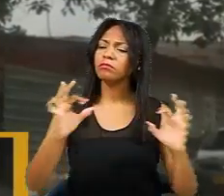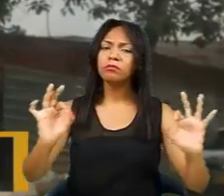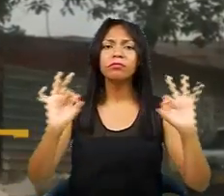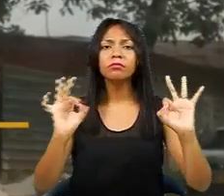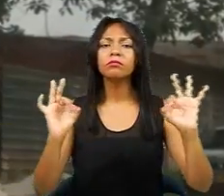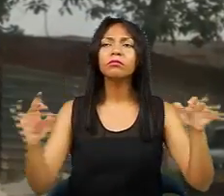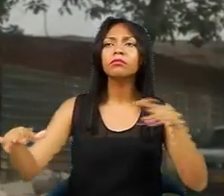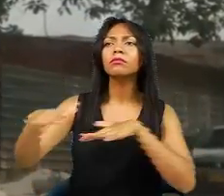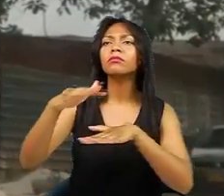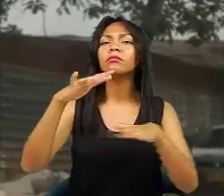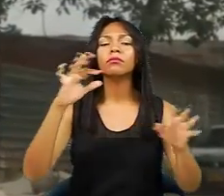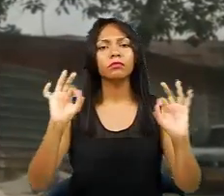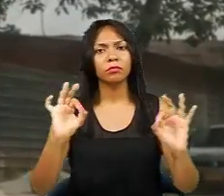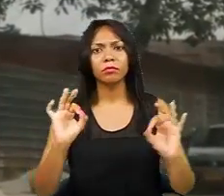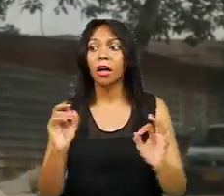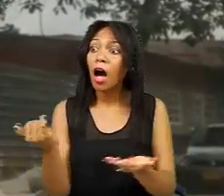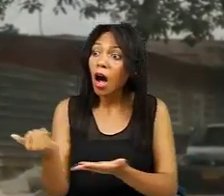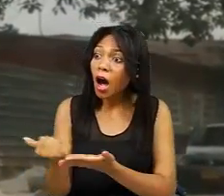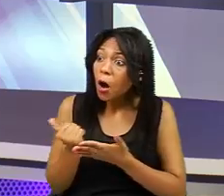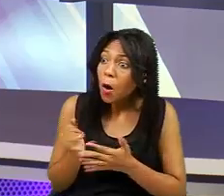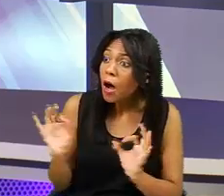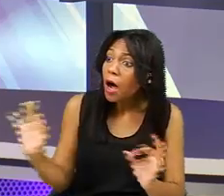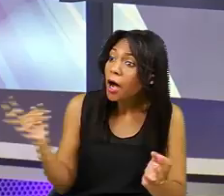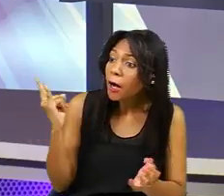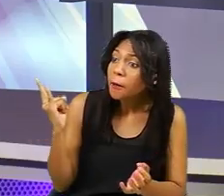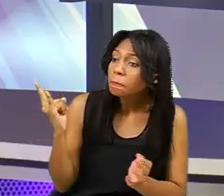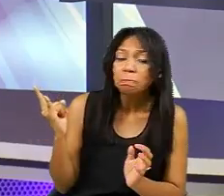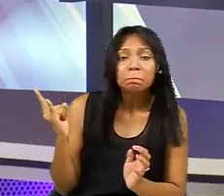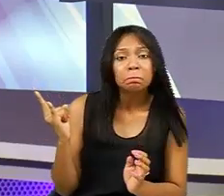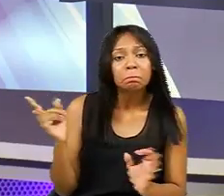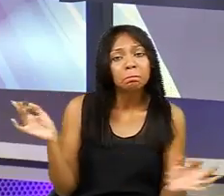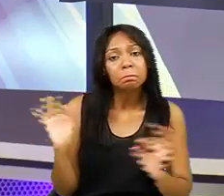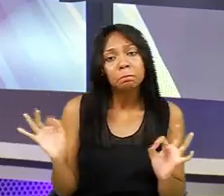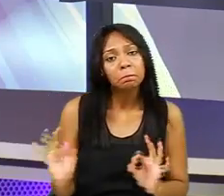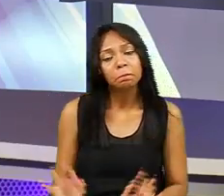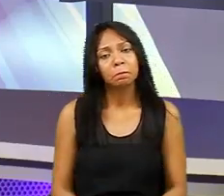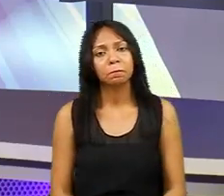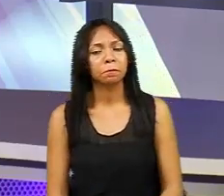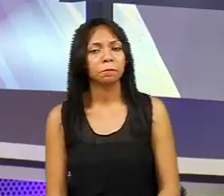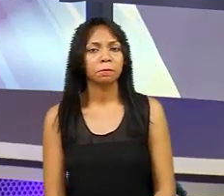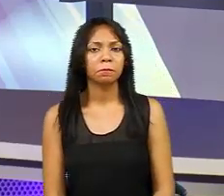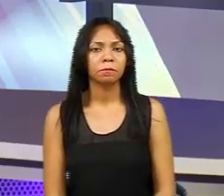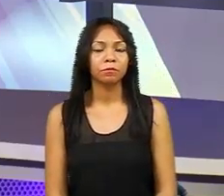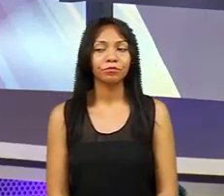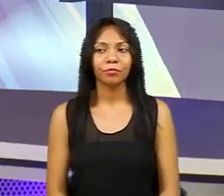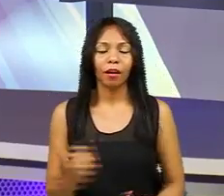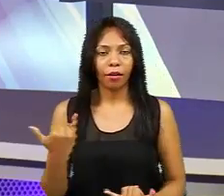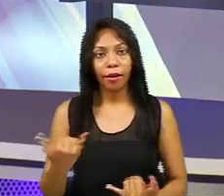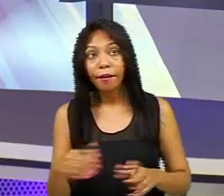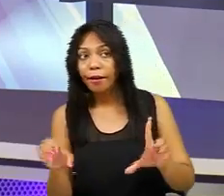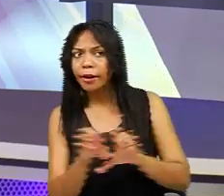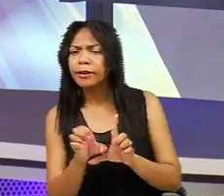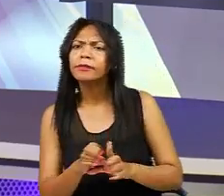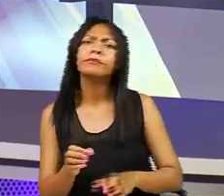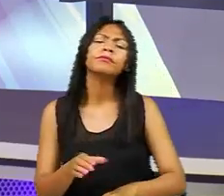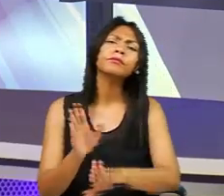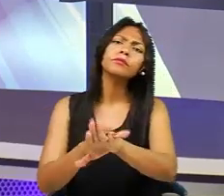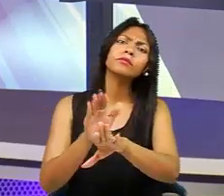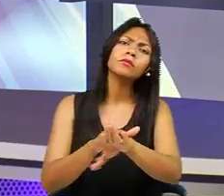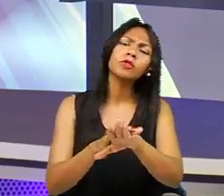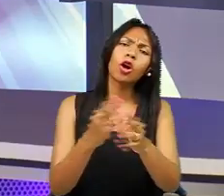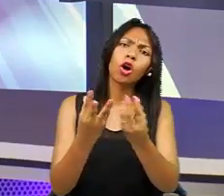autoridades, pero hasta el momento no ha habido respuesta alguna. Por esta denuncia, Enlace Noticias está a la espera de una respuesta pronta por parte de la Oficina Asesora